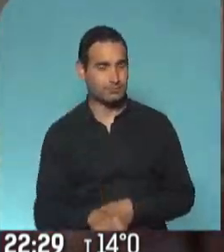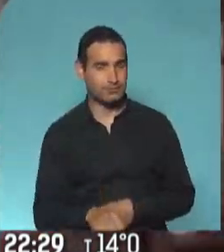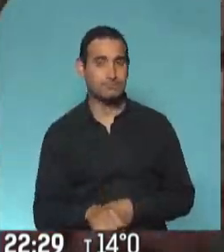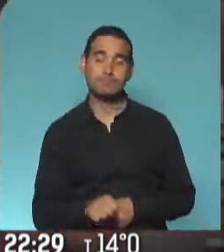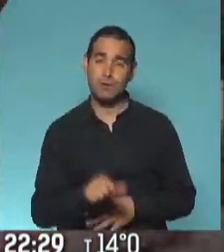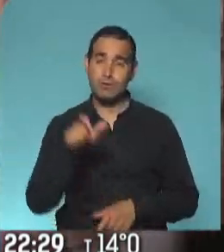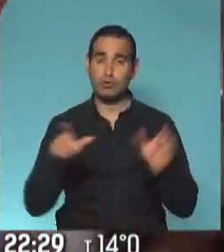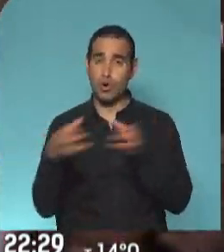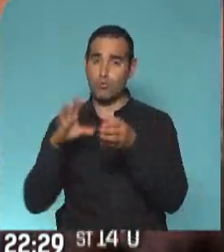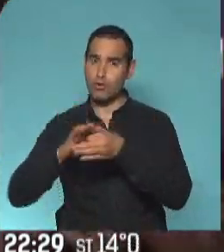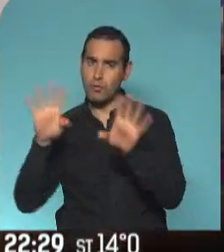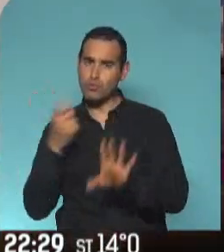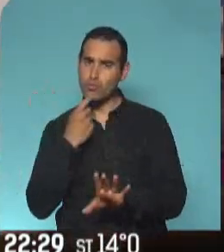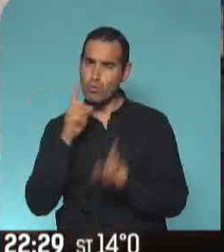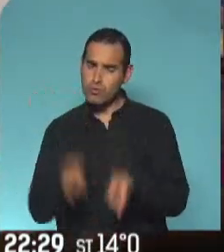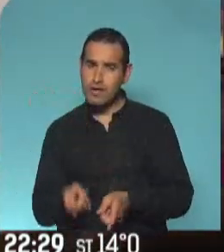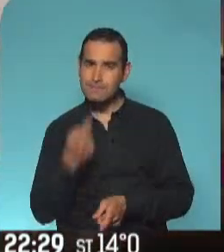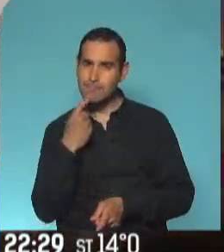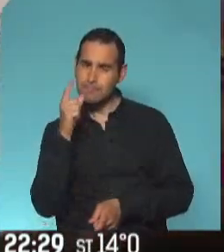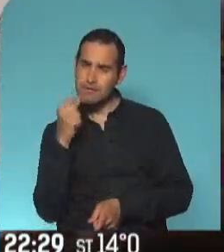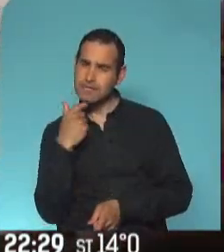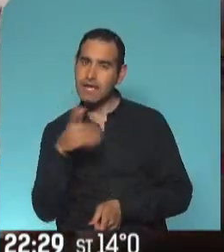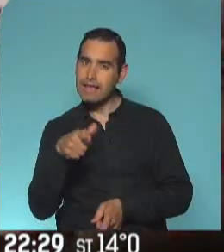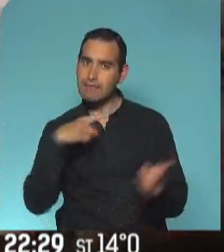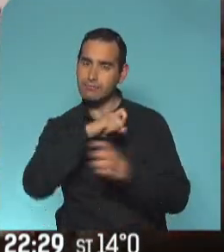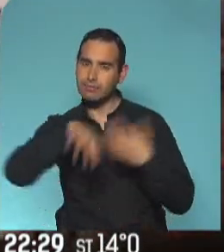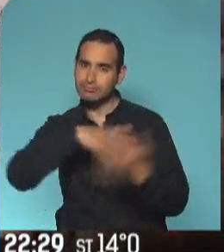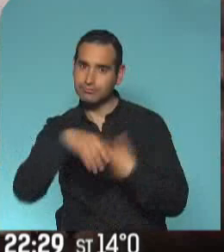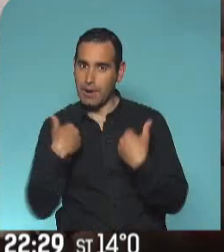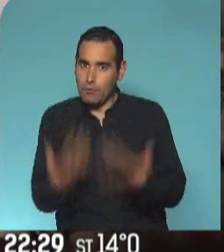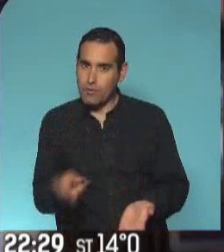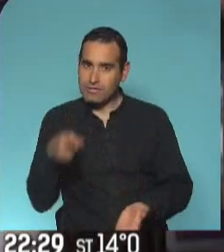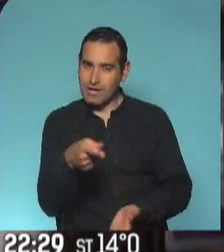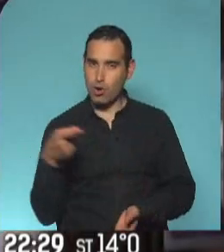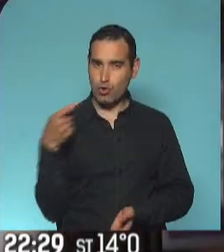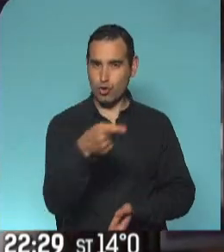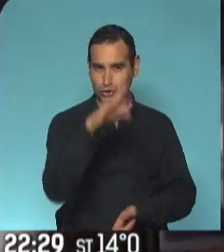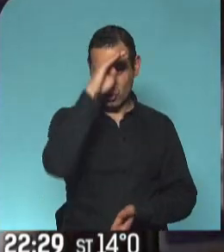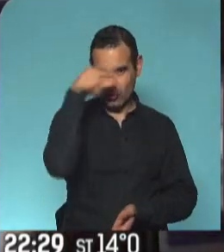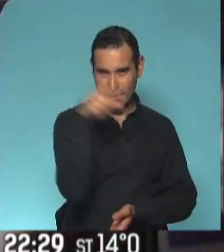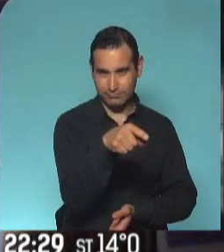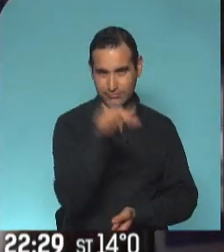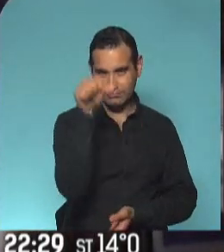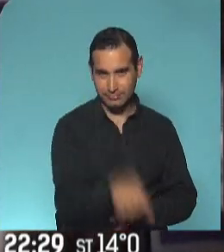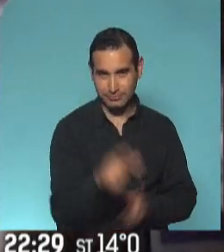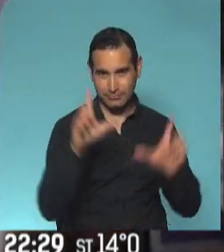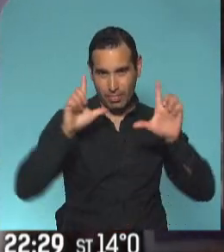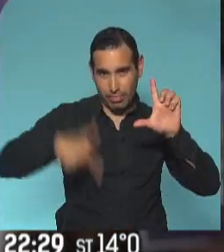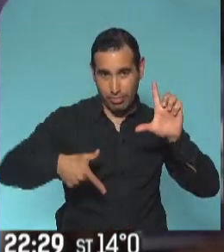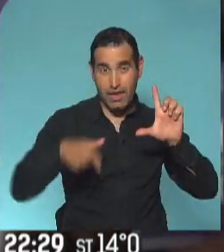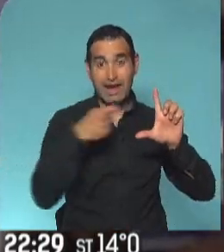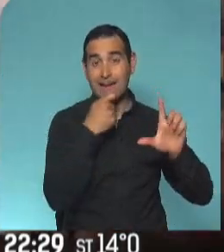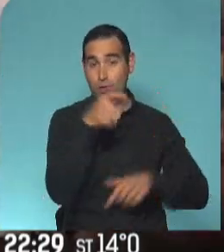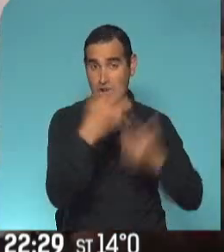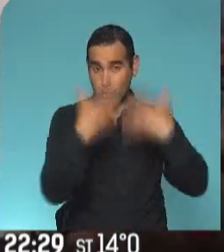Los demócratas, con algunas dudas, ven en este escándalo la gran oportunidad para deteriorar al magnate y, si no logran su